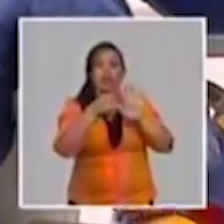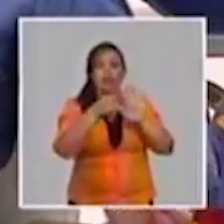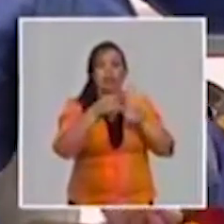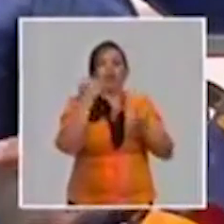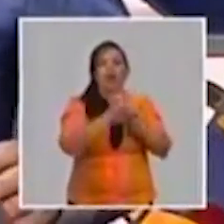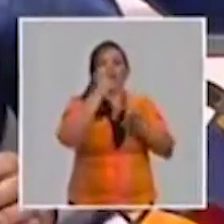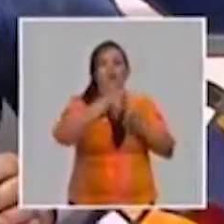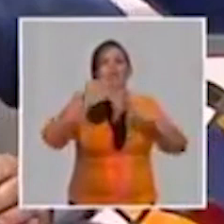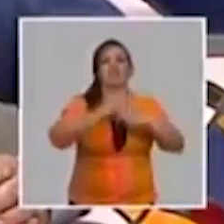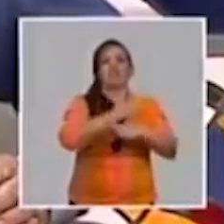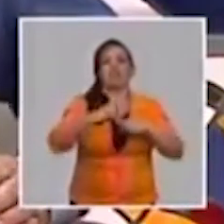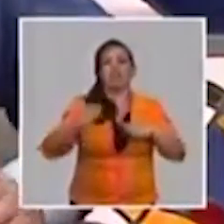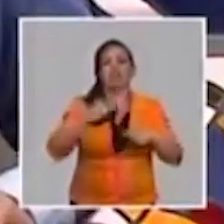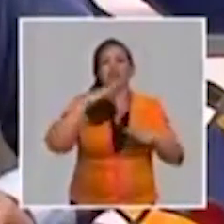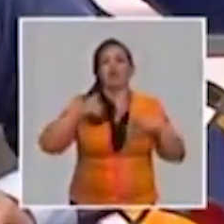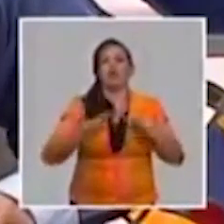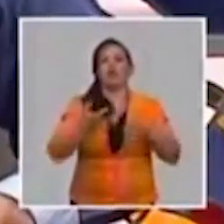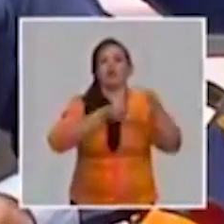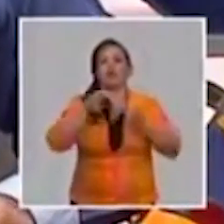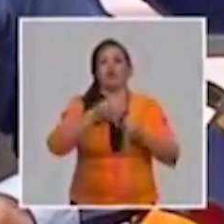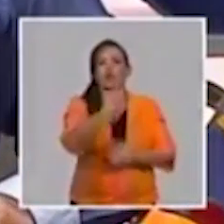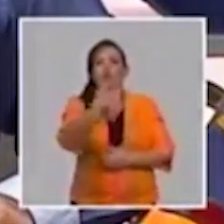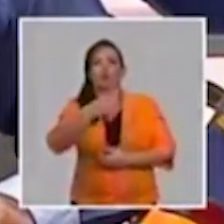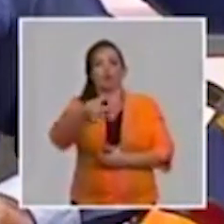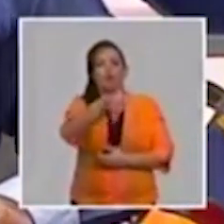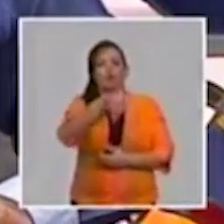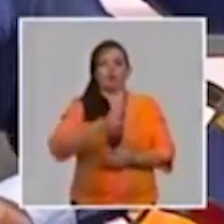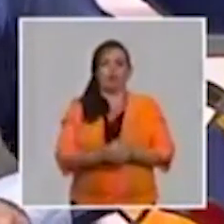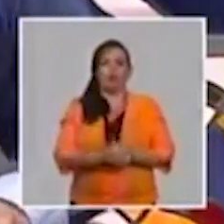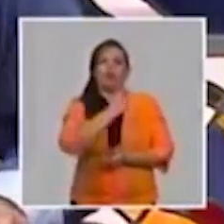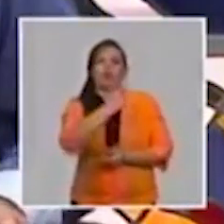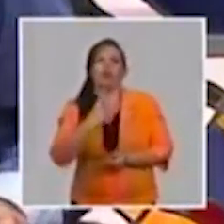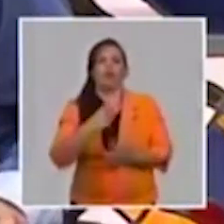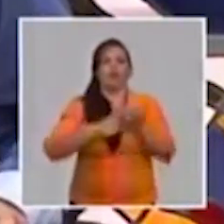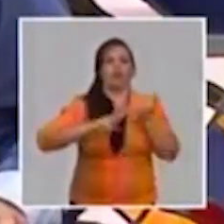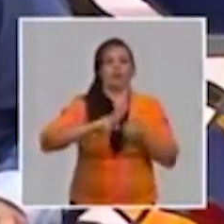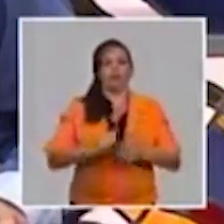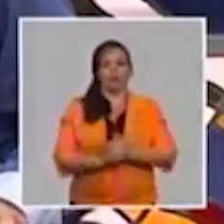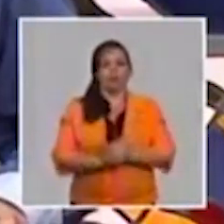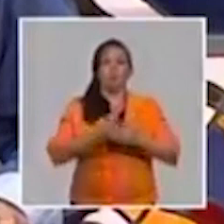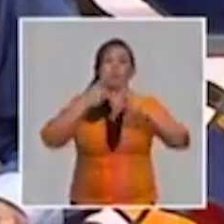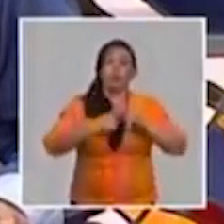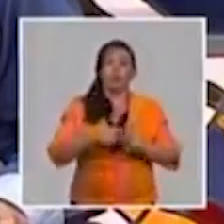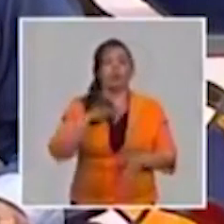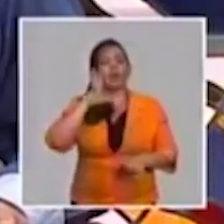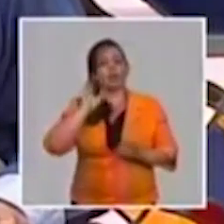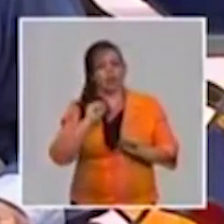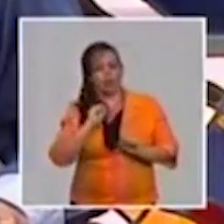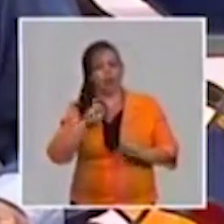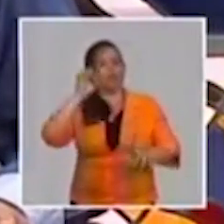cómo pasa un municipio, cómo pasa una provincia. Y que esa vuelta, ese regreso a la normalidad de las